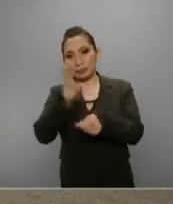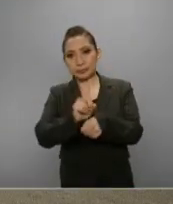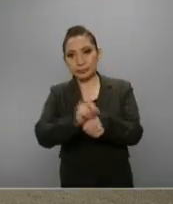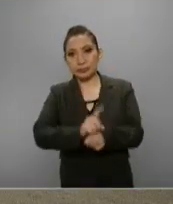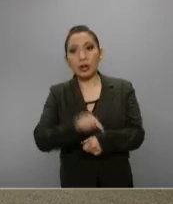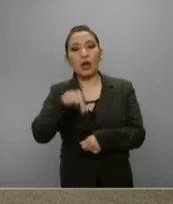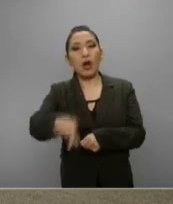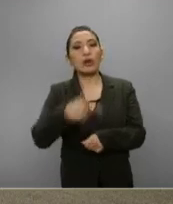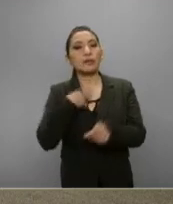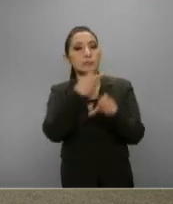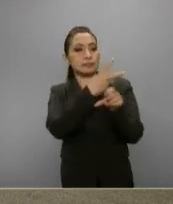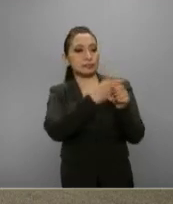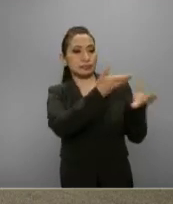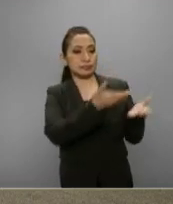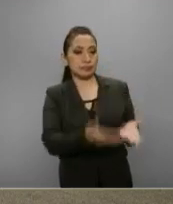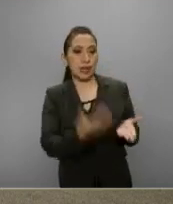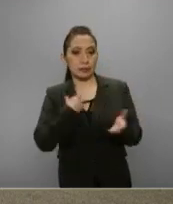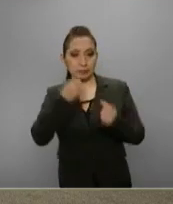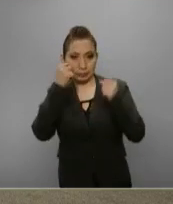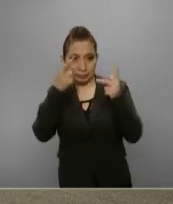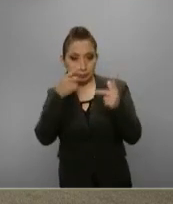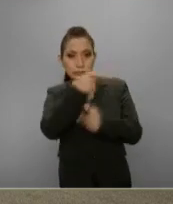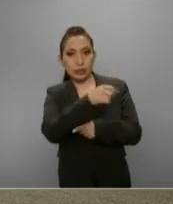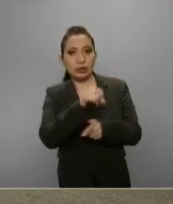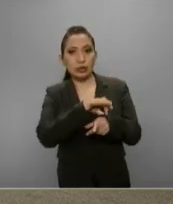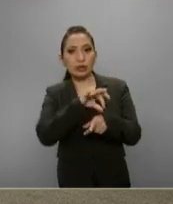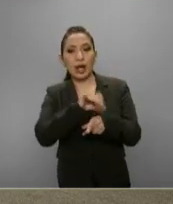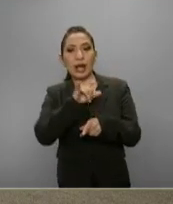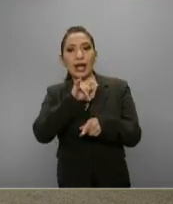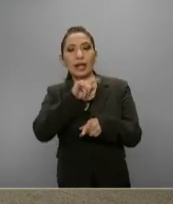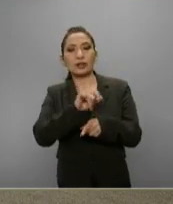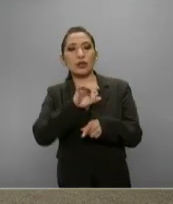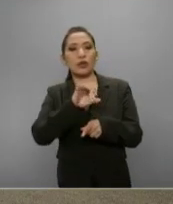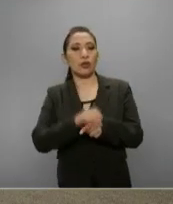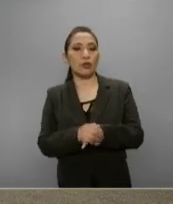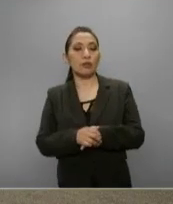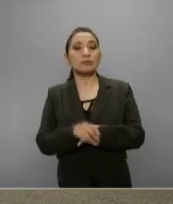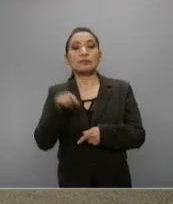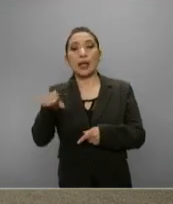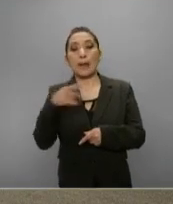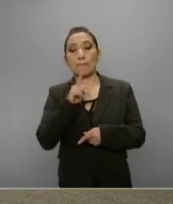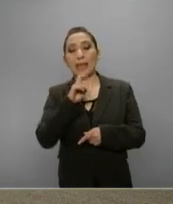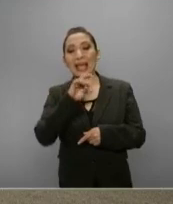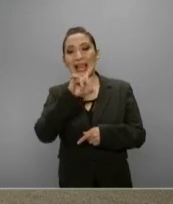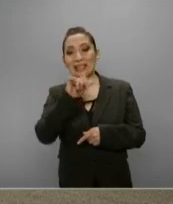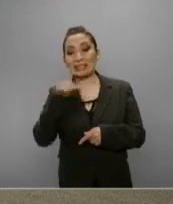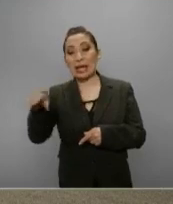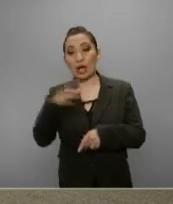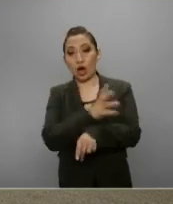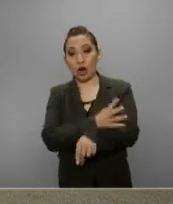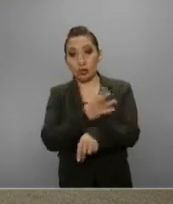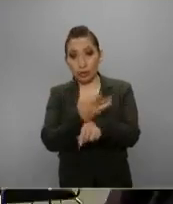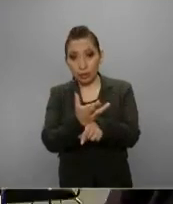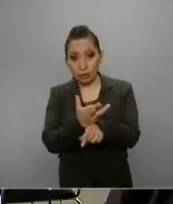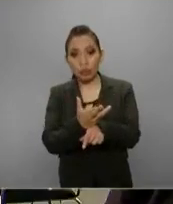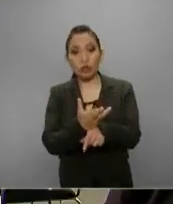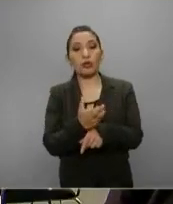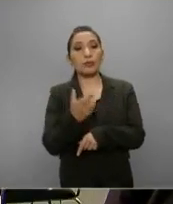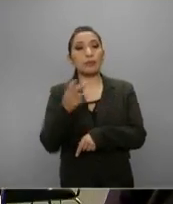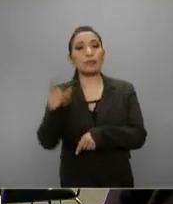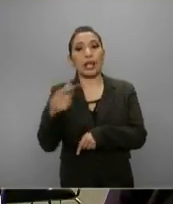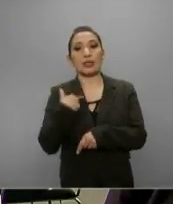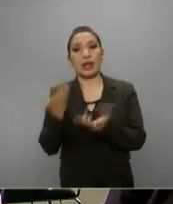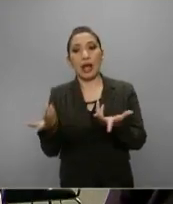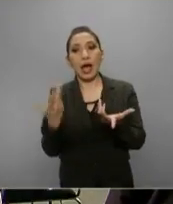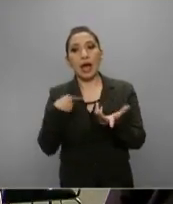diario. Y hoy tenemos un invitado quien apreciamos mucho, que es el doctor Alejandro Sbarch Pérez, quien es el coordinador